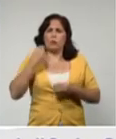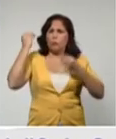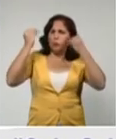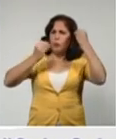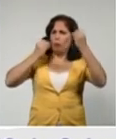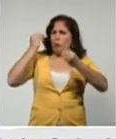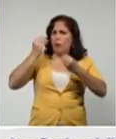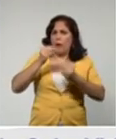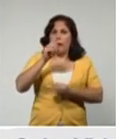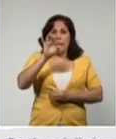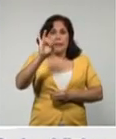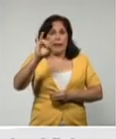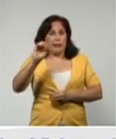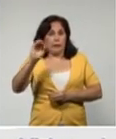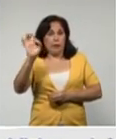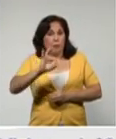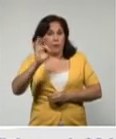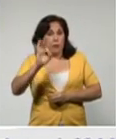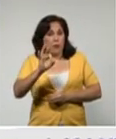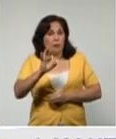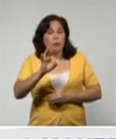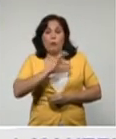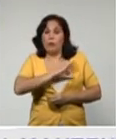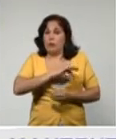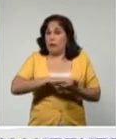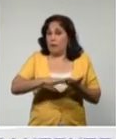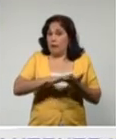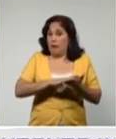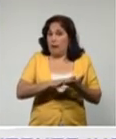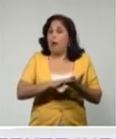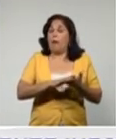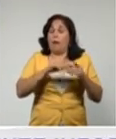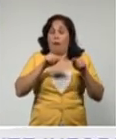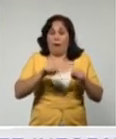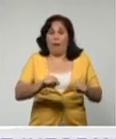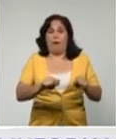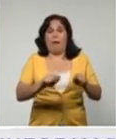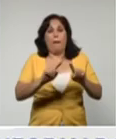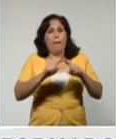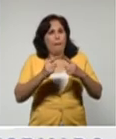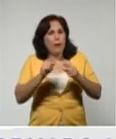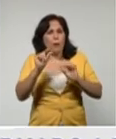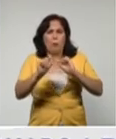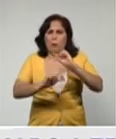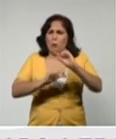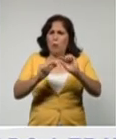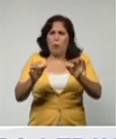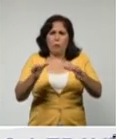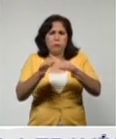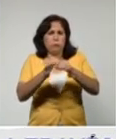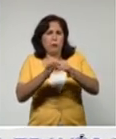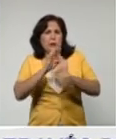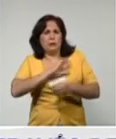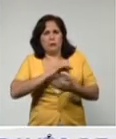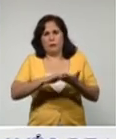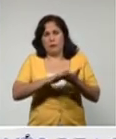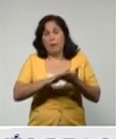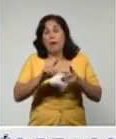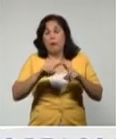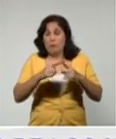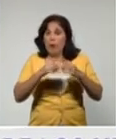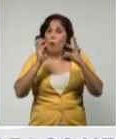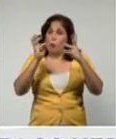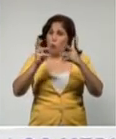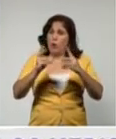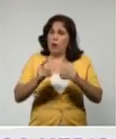tener hasta el 70% y más también de casos asintomáticos en el momento del diagnóstico, pero de todas formas una cifra